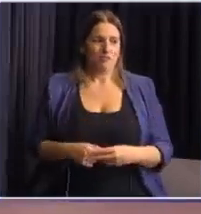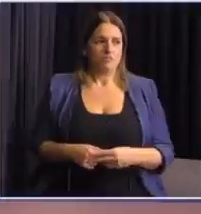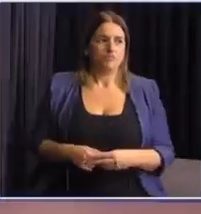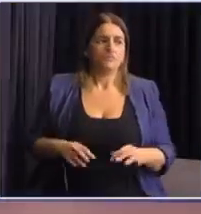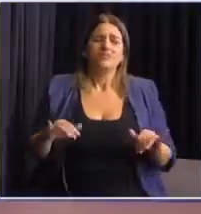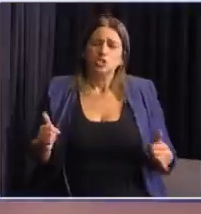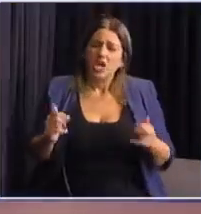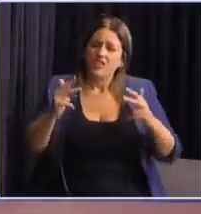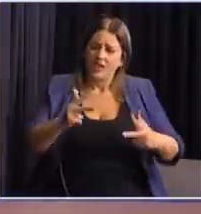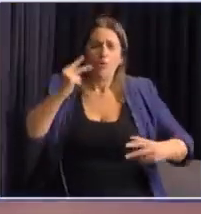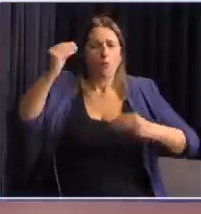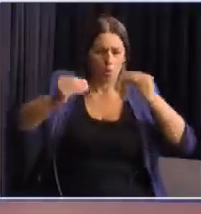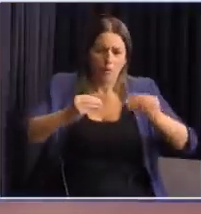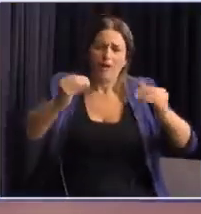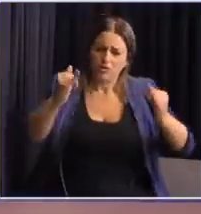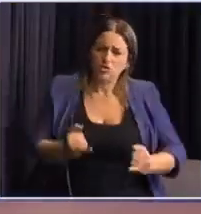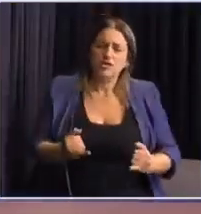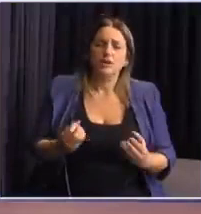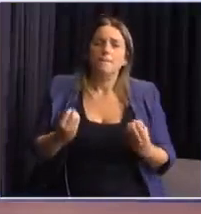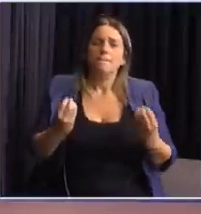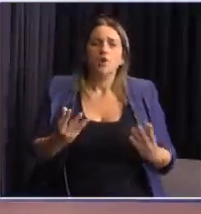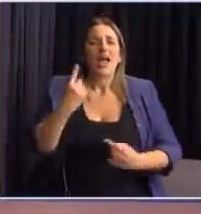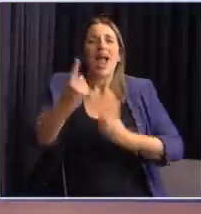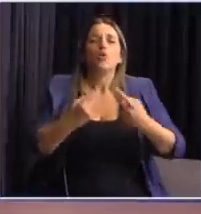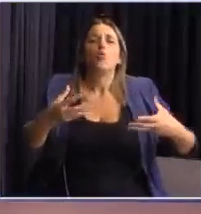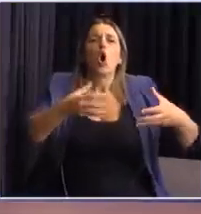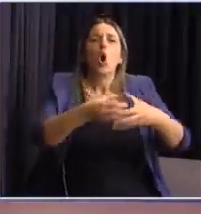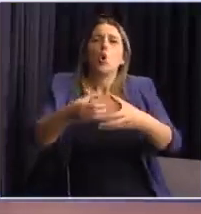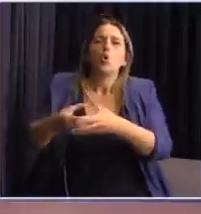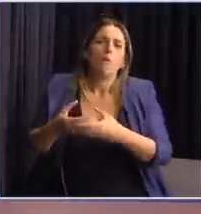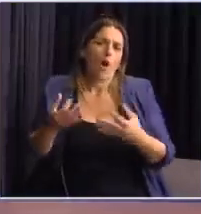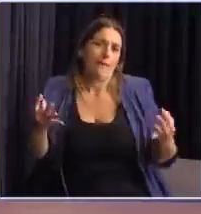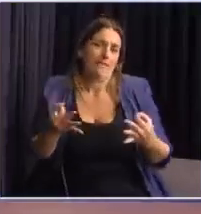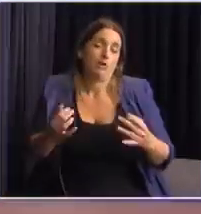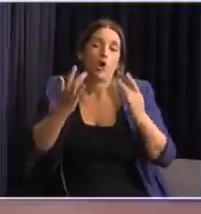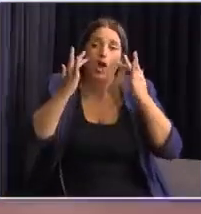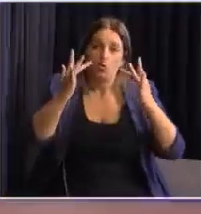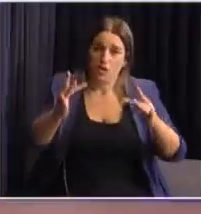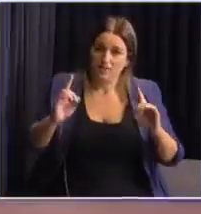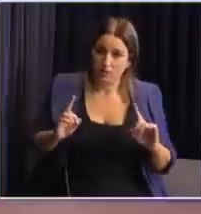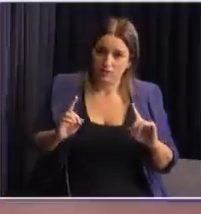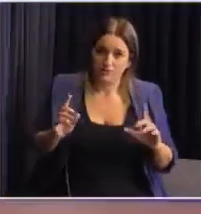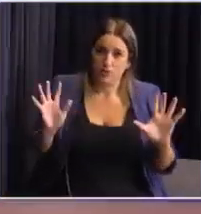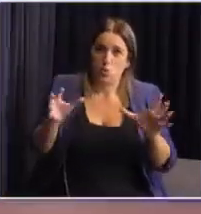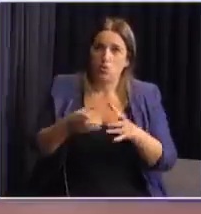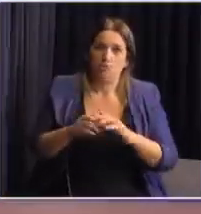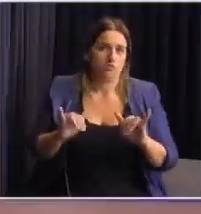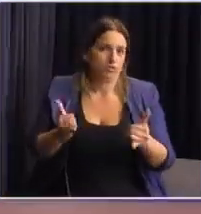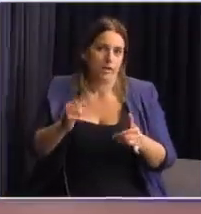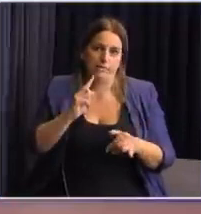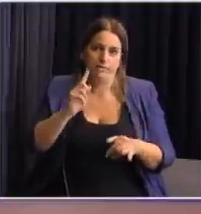Ya hemos manifestado la preocupación de que algunos grupos privilegiados, el de la educación, entre ellos, que tuvo